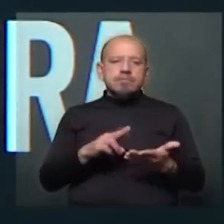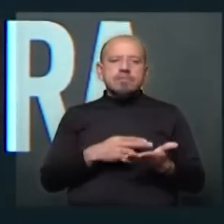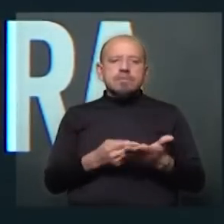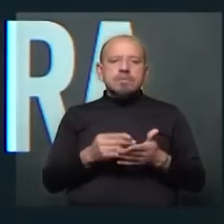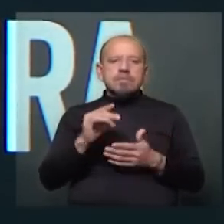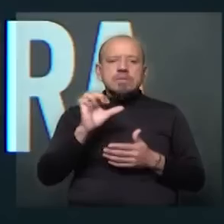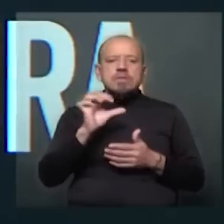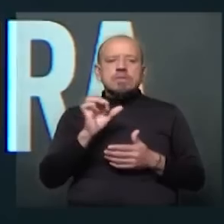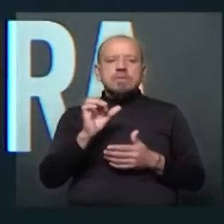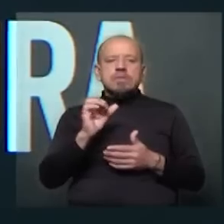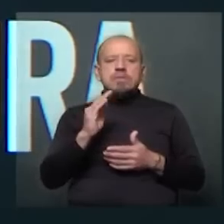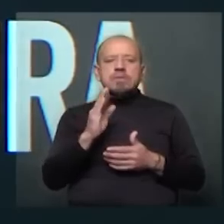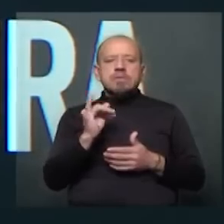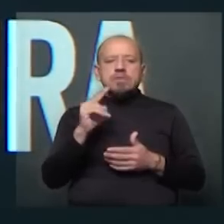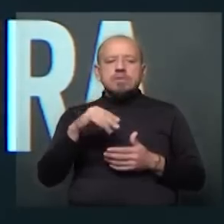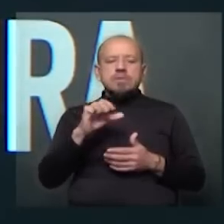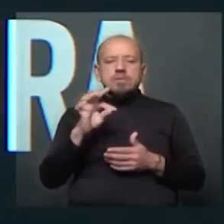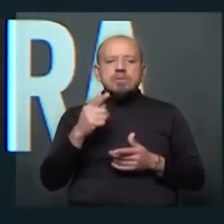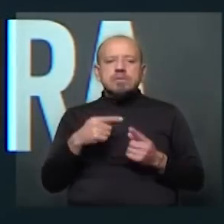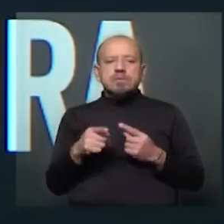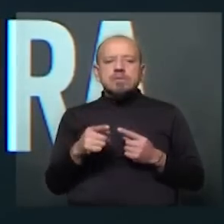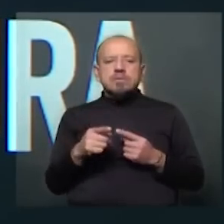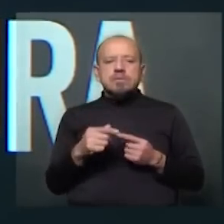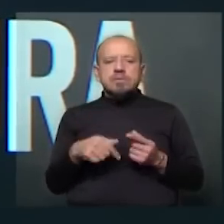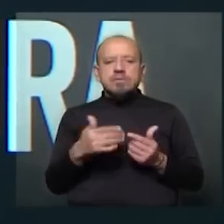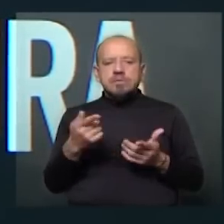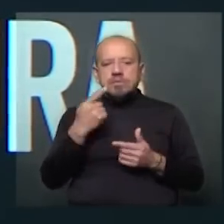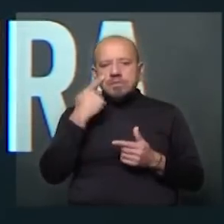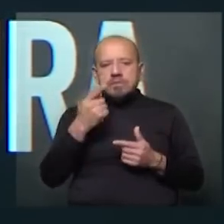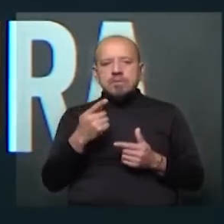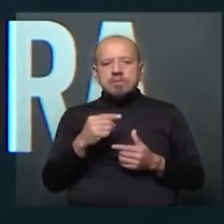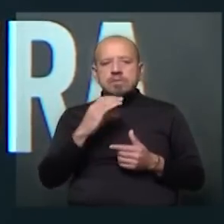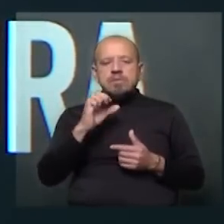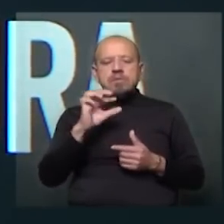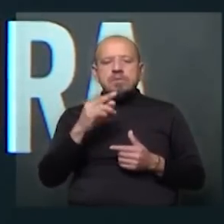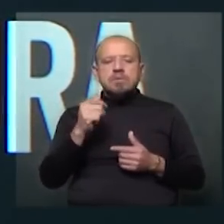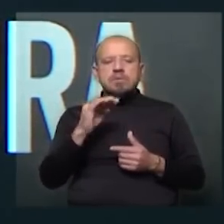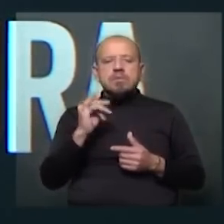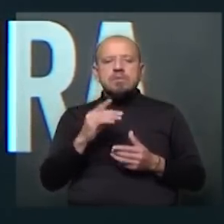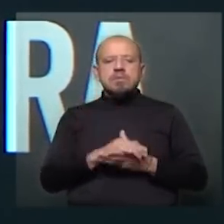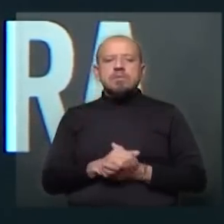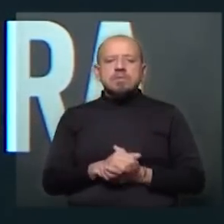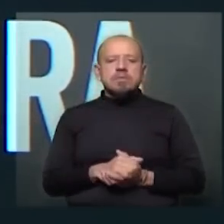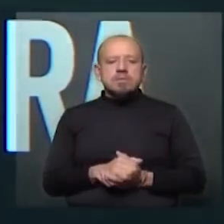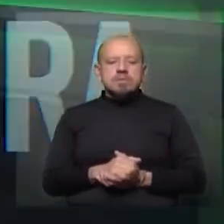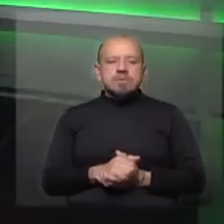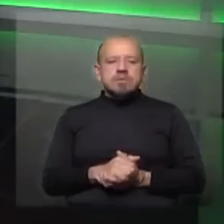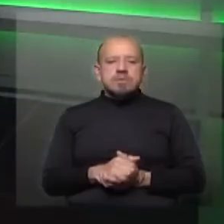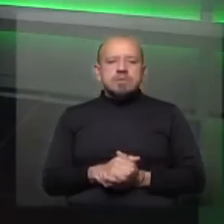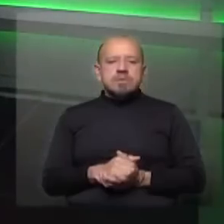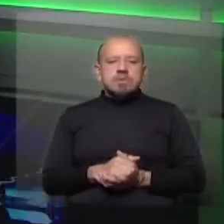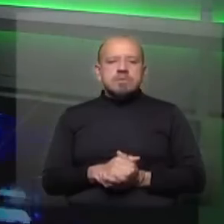Alberto espineta salvo salvo quien la interpreta aquí con espineta que es Gustavo celati Qué lindo divino me encanta irme